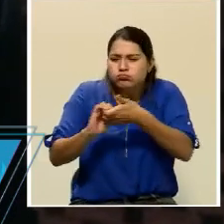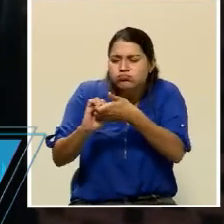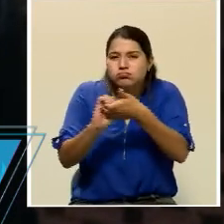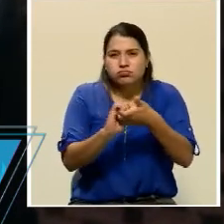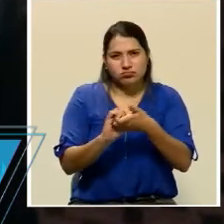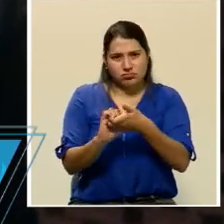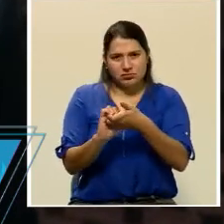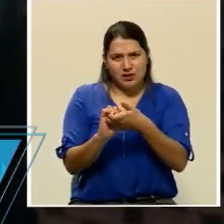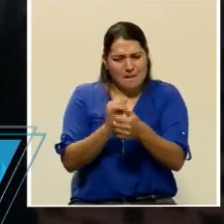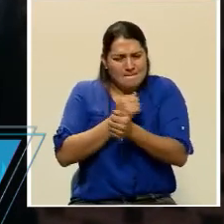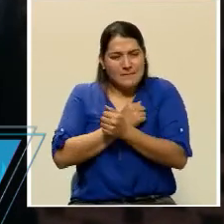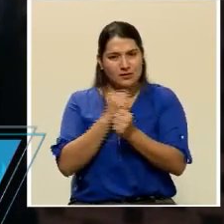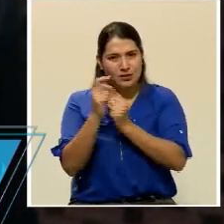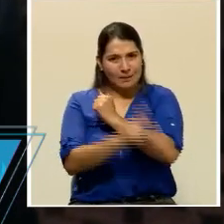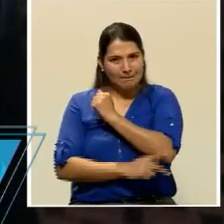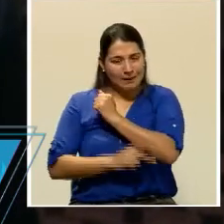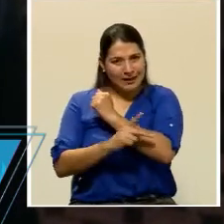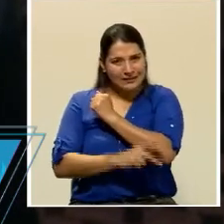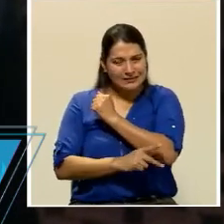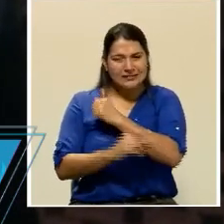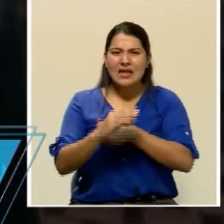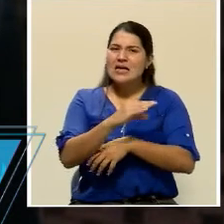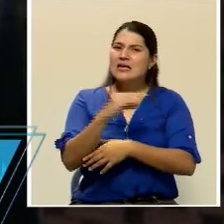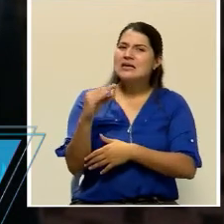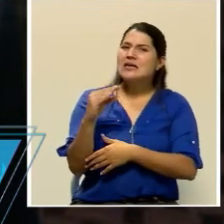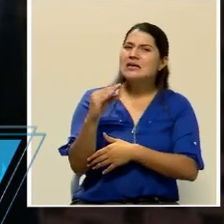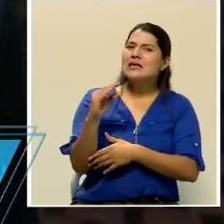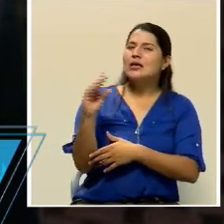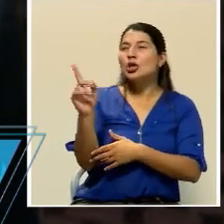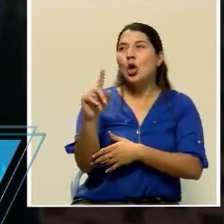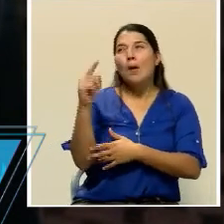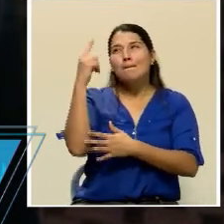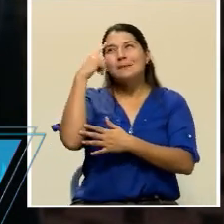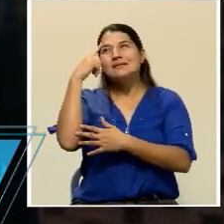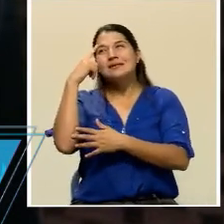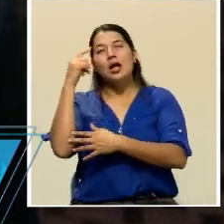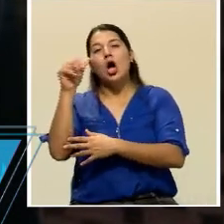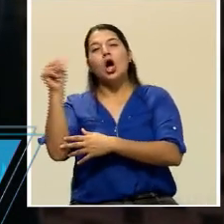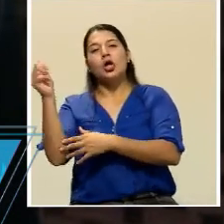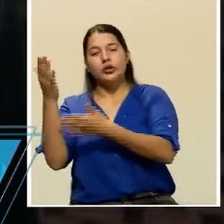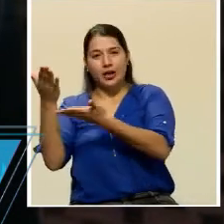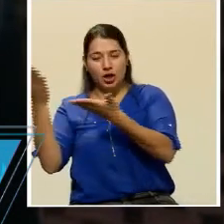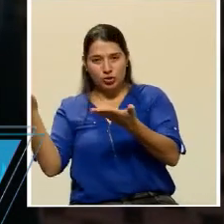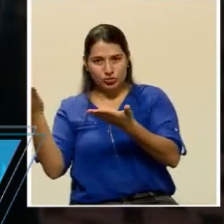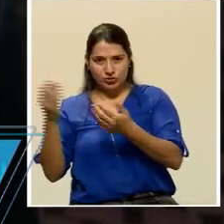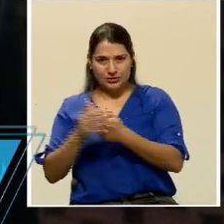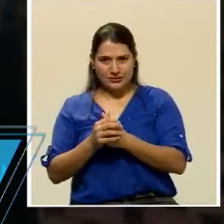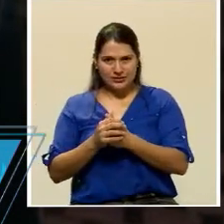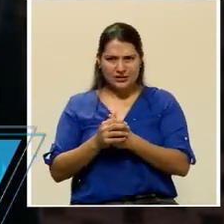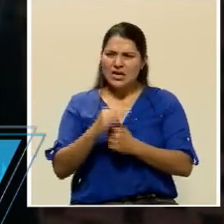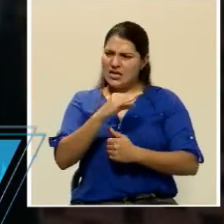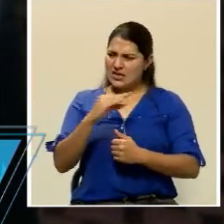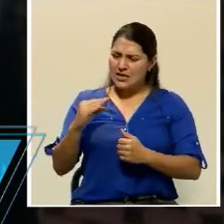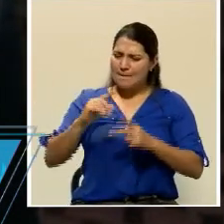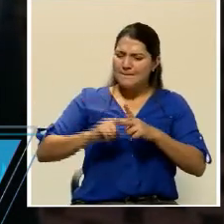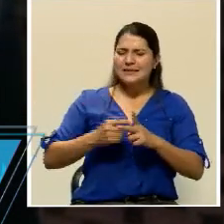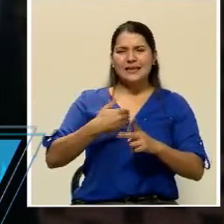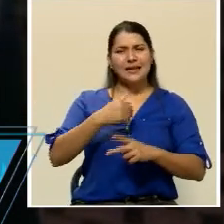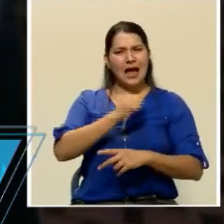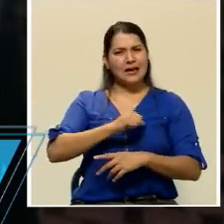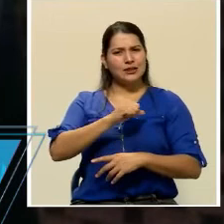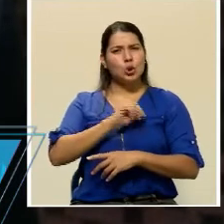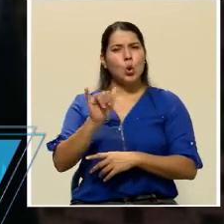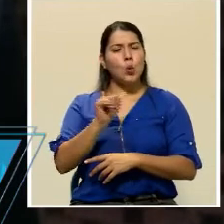patriótico y en lugar de estar haciendo cálculos de todo tipo, nos comportamos como los adultos que debemos de